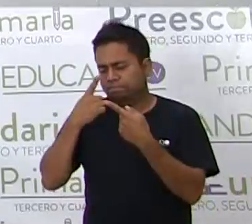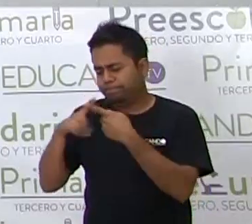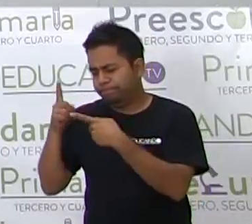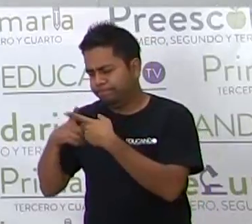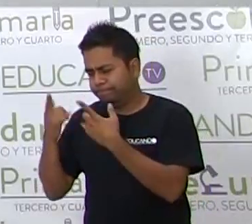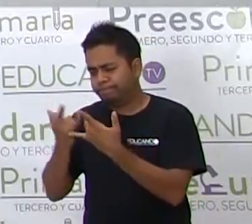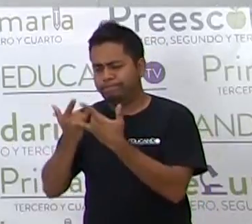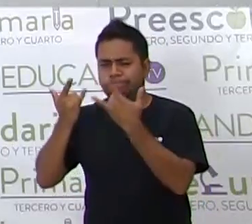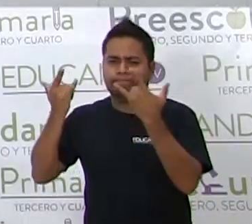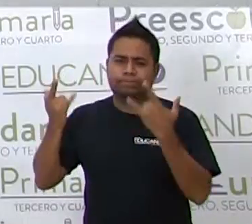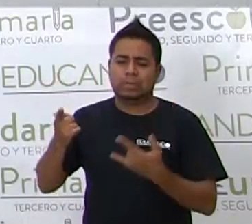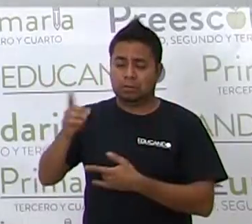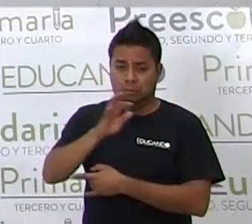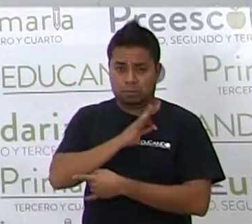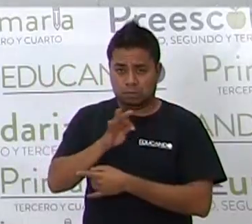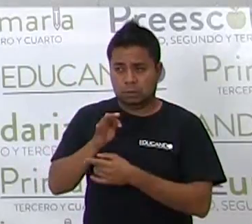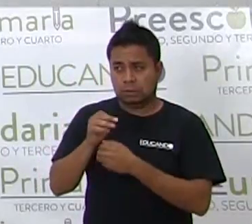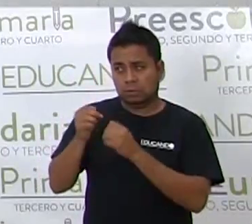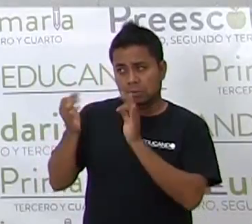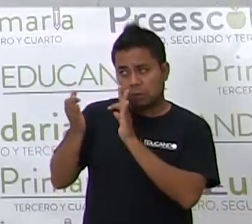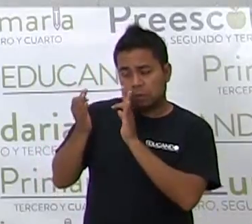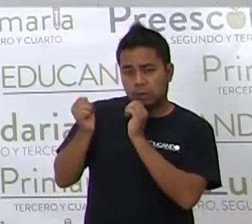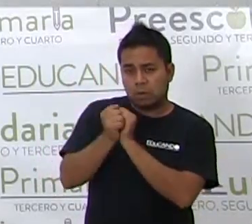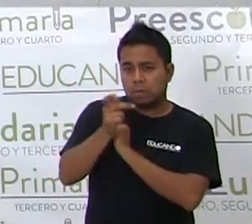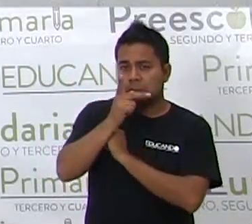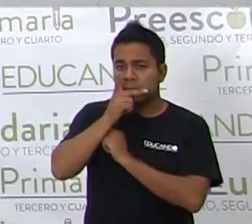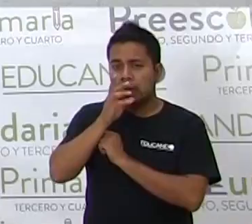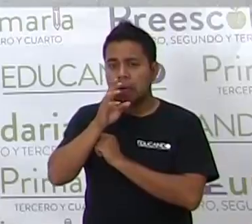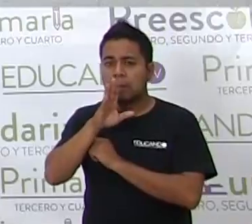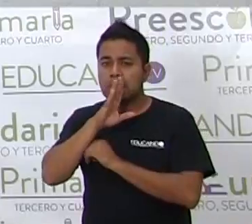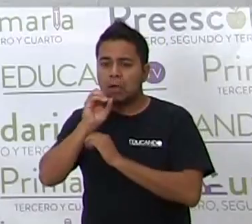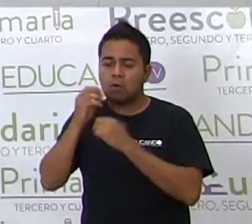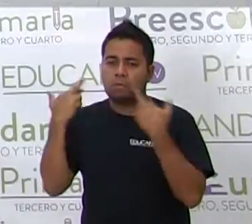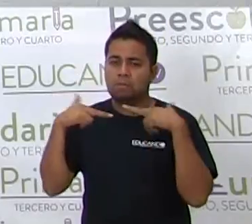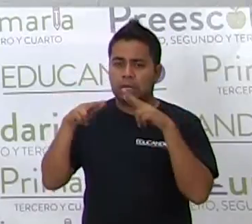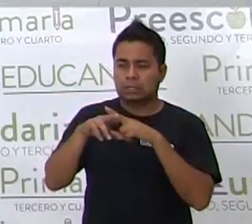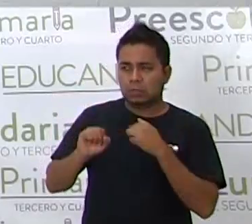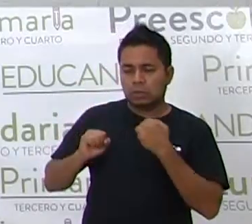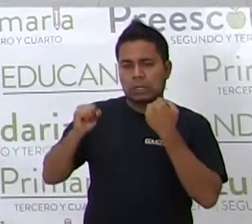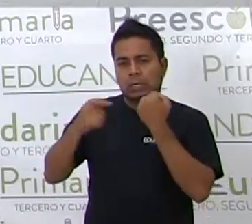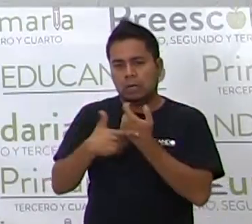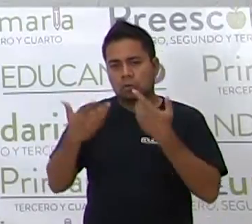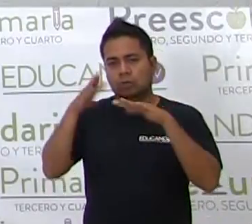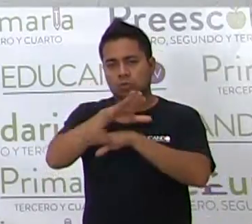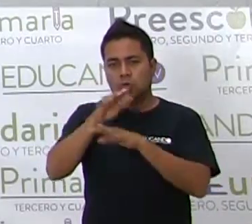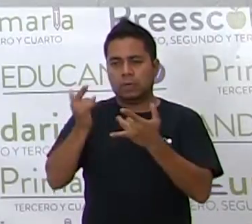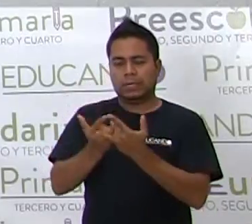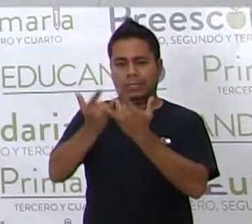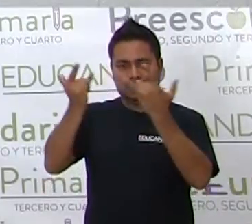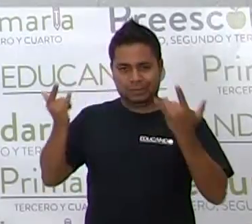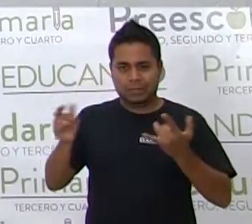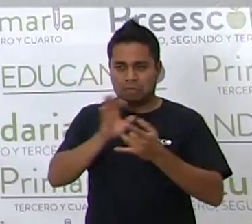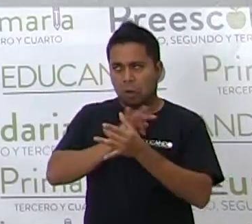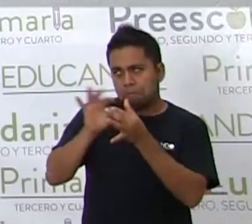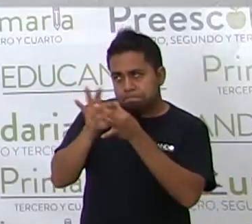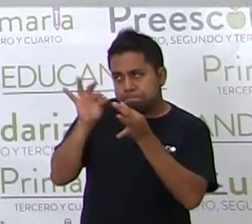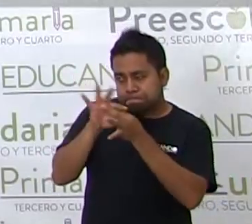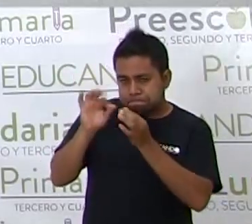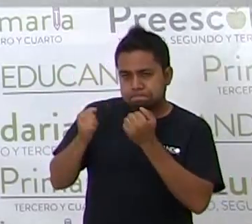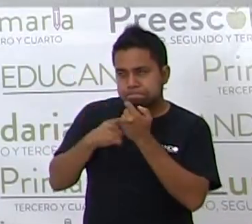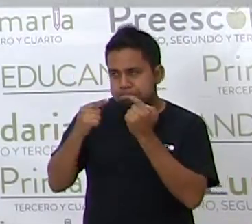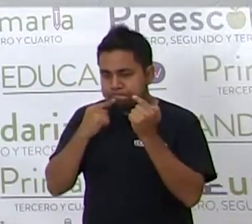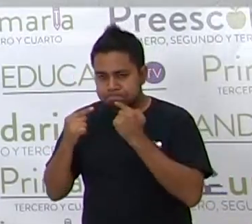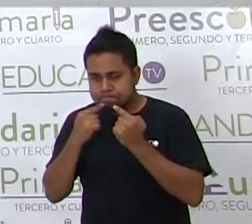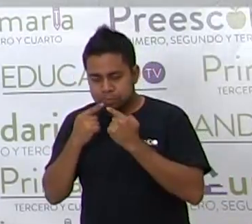yo te invito a que puedas seguir platicando con papá, mamá o el maestro de algunas de estas. Ahora bien,